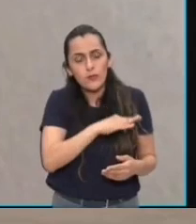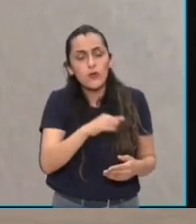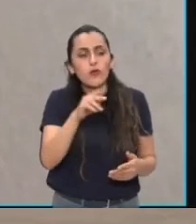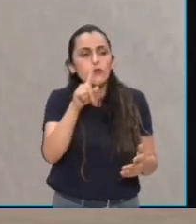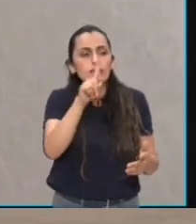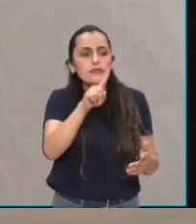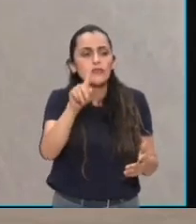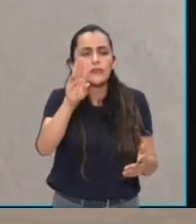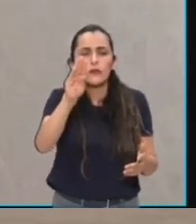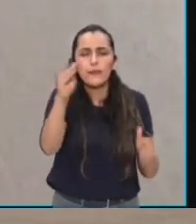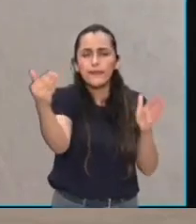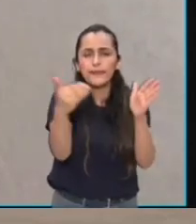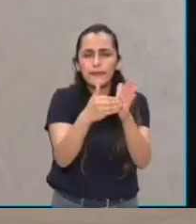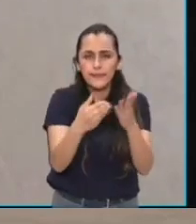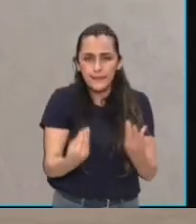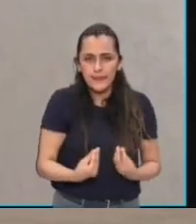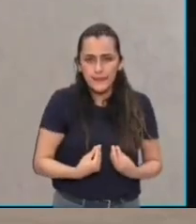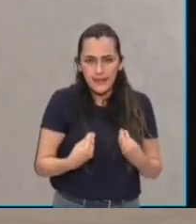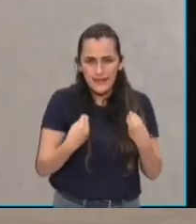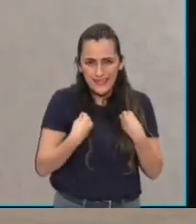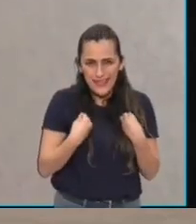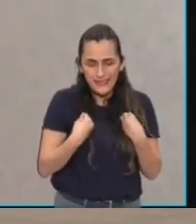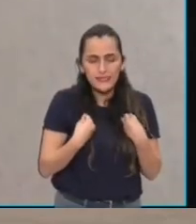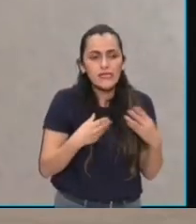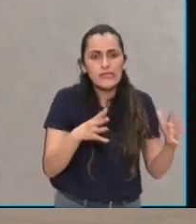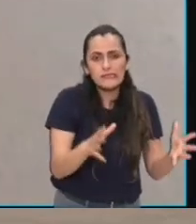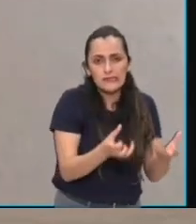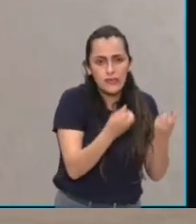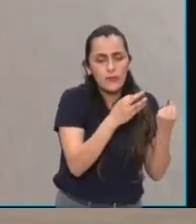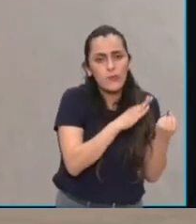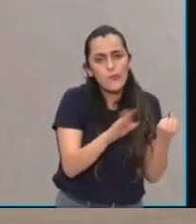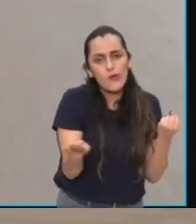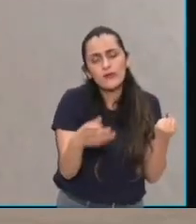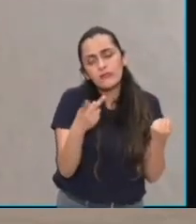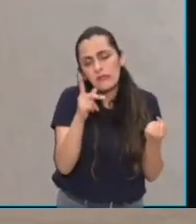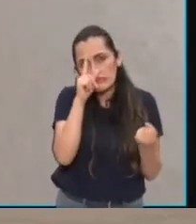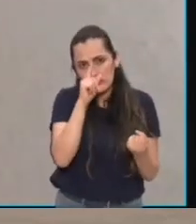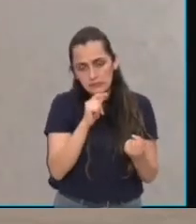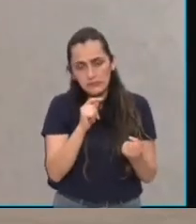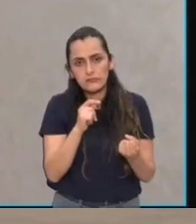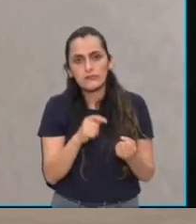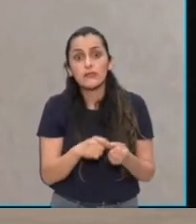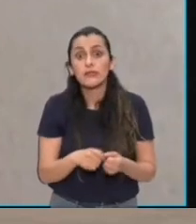COVID. Esta negligencia se constituye en un delito llamado homicidio en contra